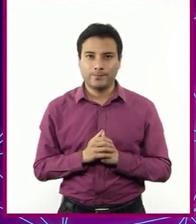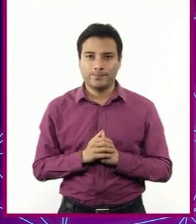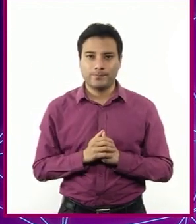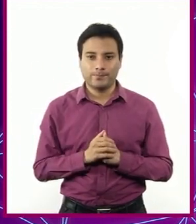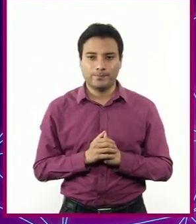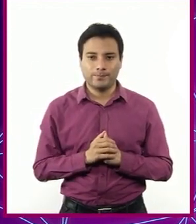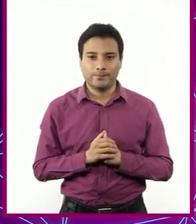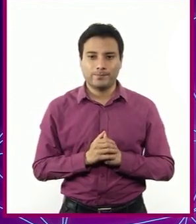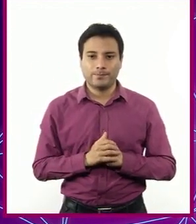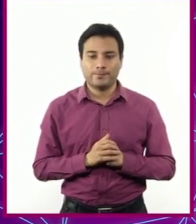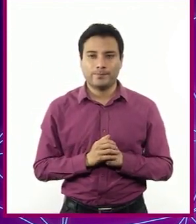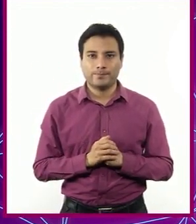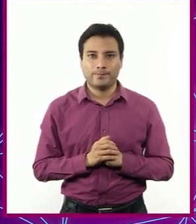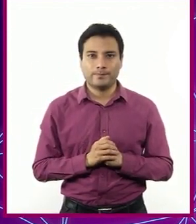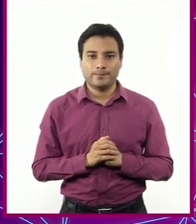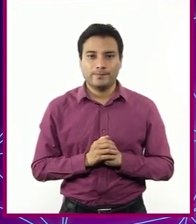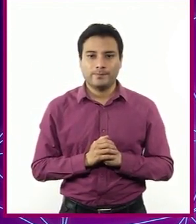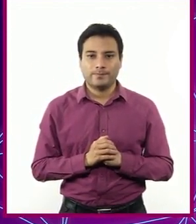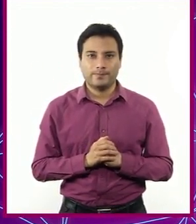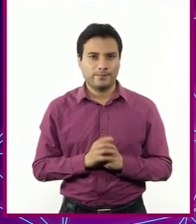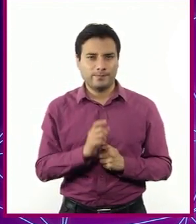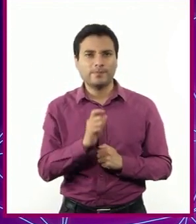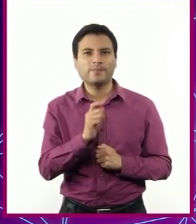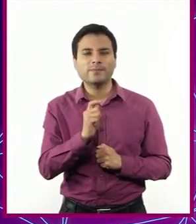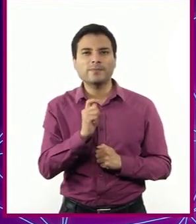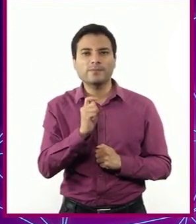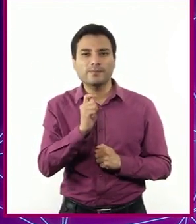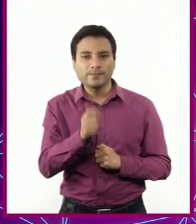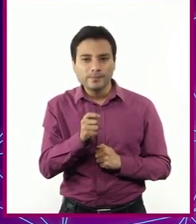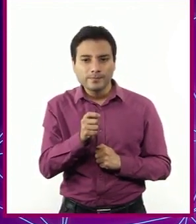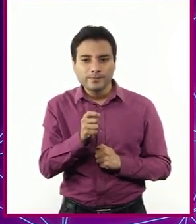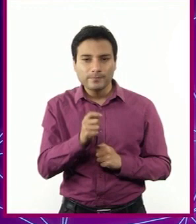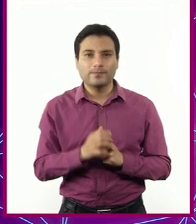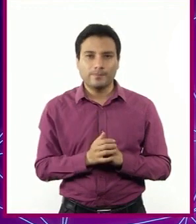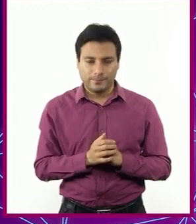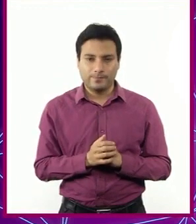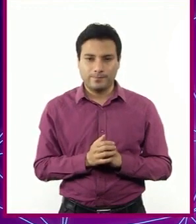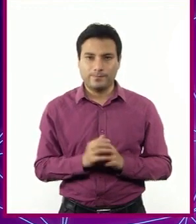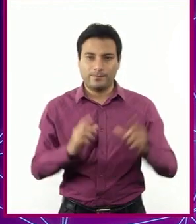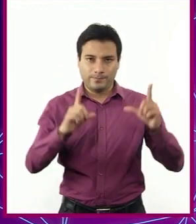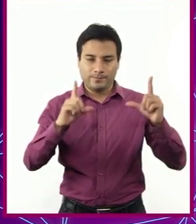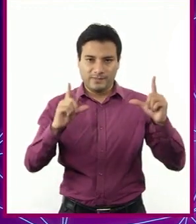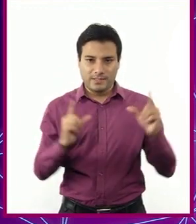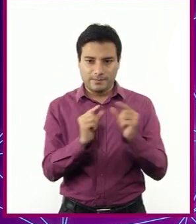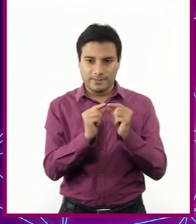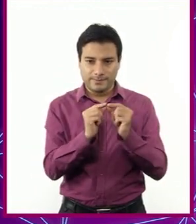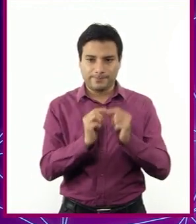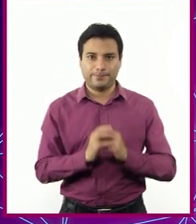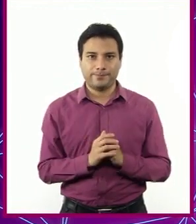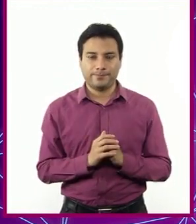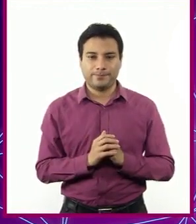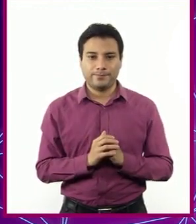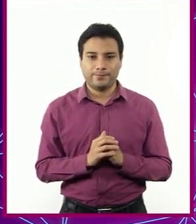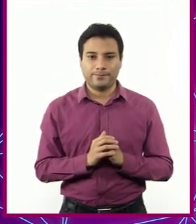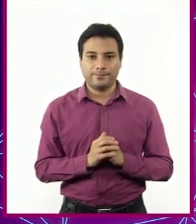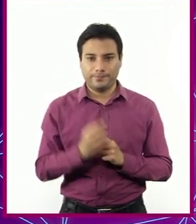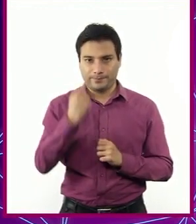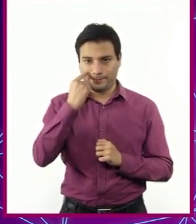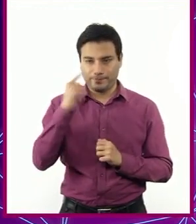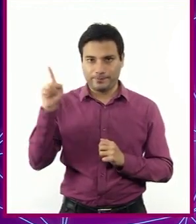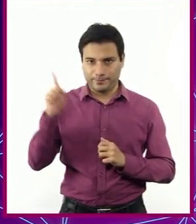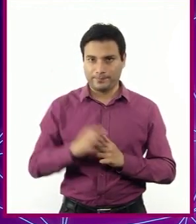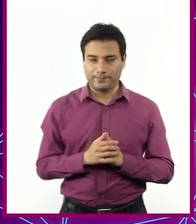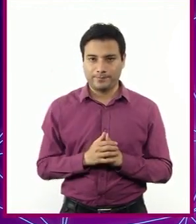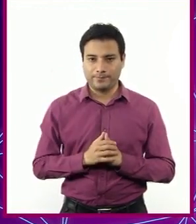el denominador. Por lo tanto, se simplifican 2 factores de 7 en el